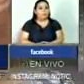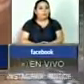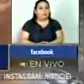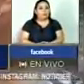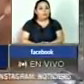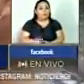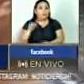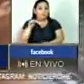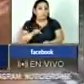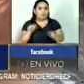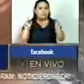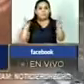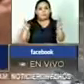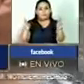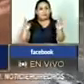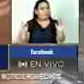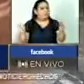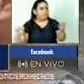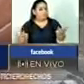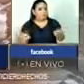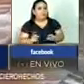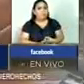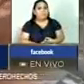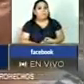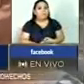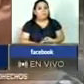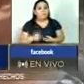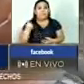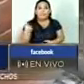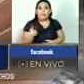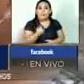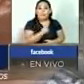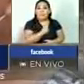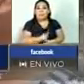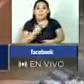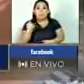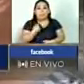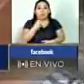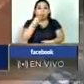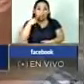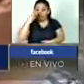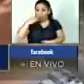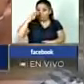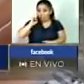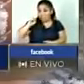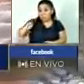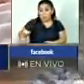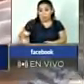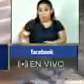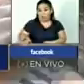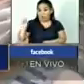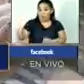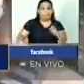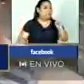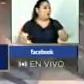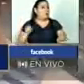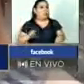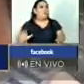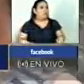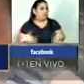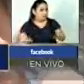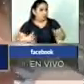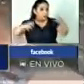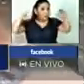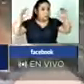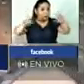La situación es que las personas tiran la basura aquí, ¿verdad? Cuando llueve, lo que pasa es